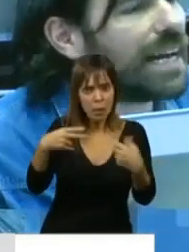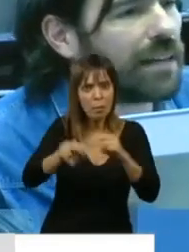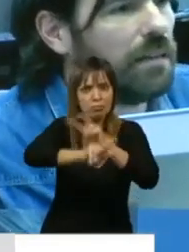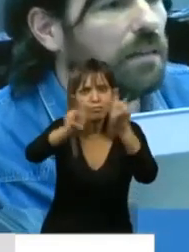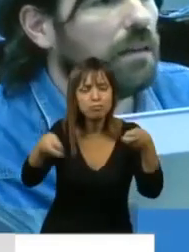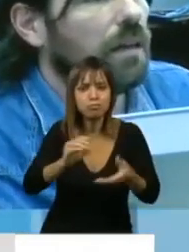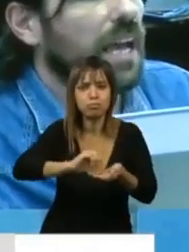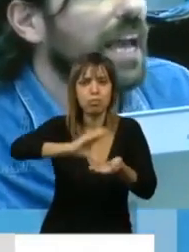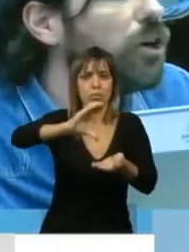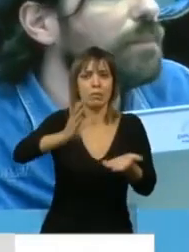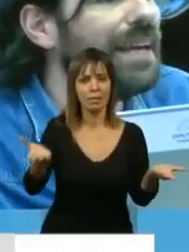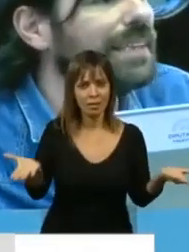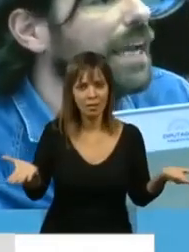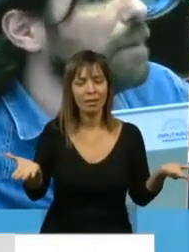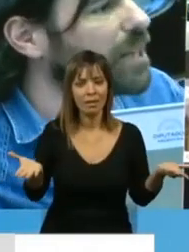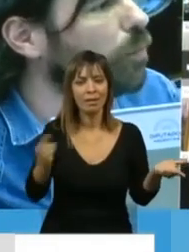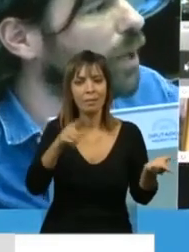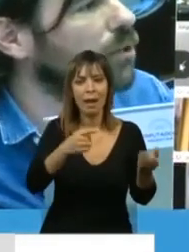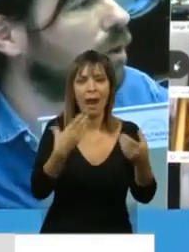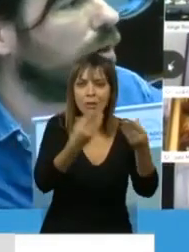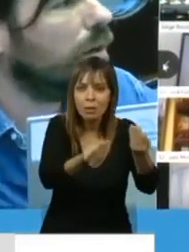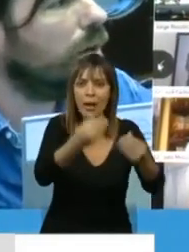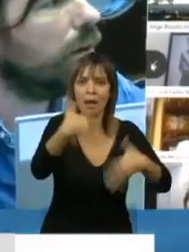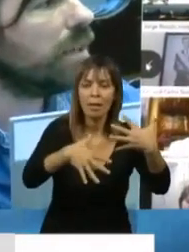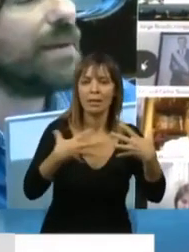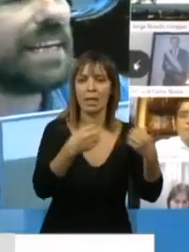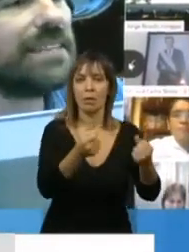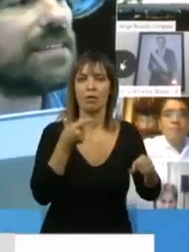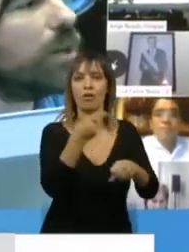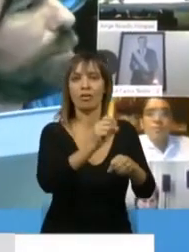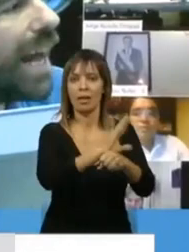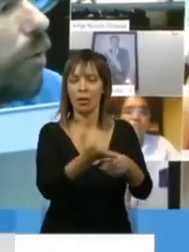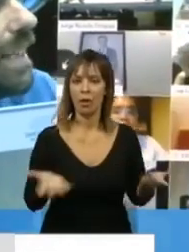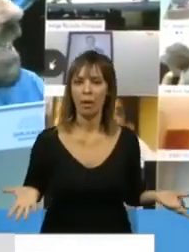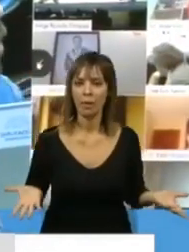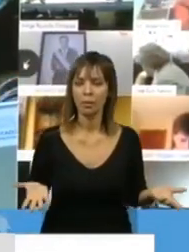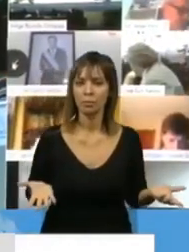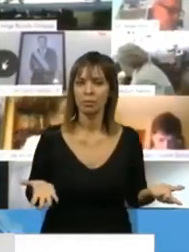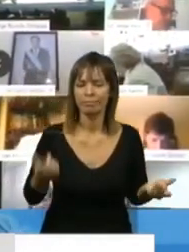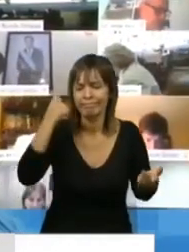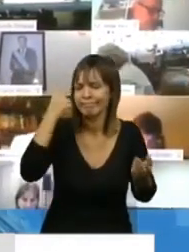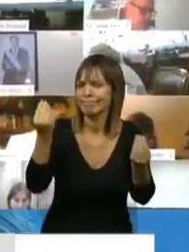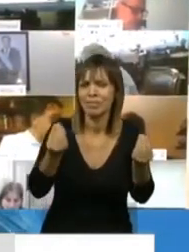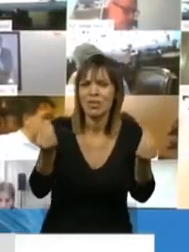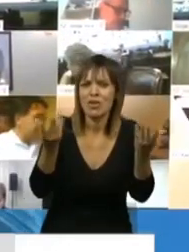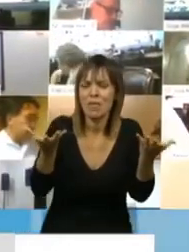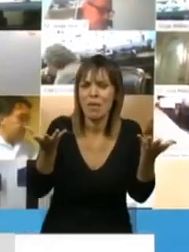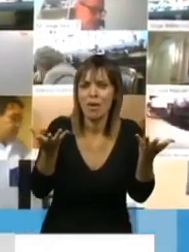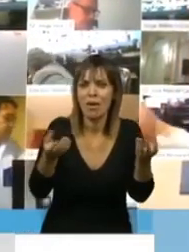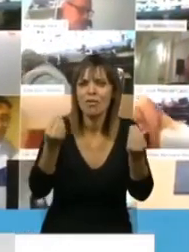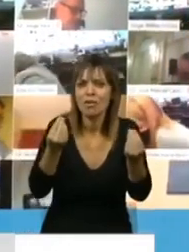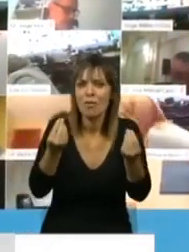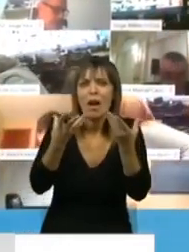el presupuesto de emergencia en salud para combatir el COVID-19, ¿cómo van a sostener las